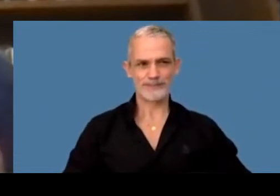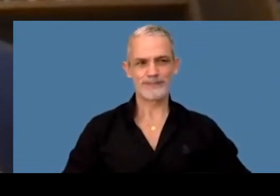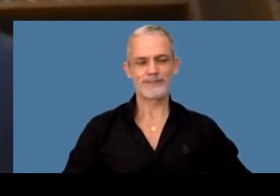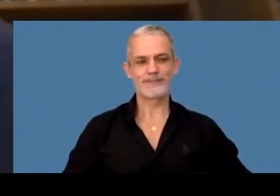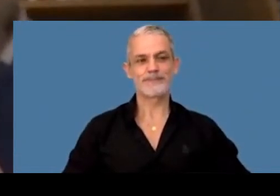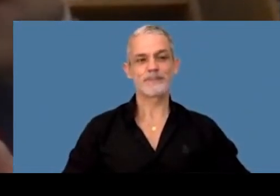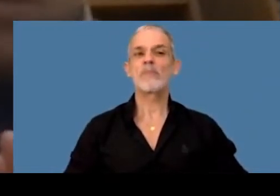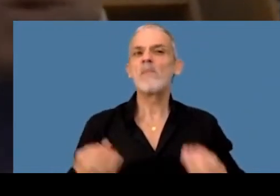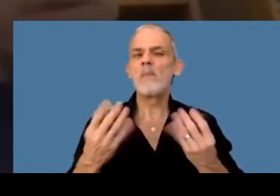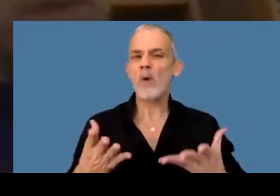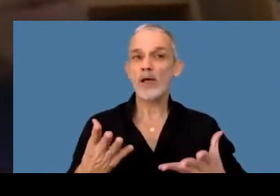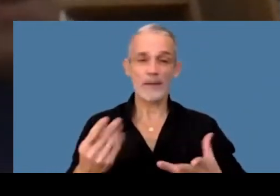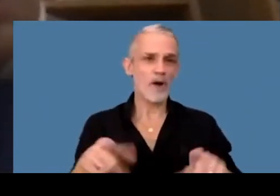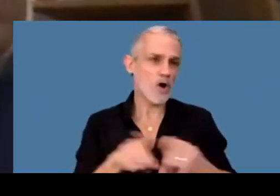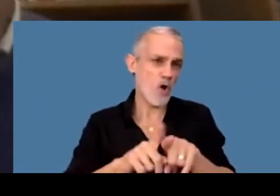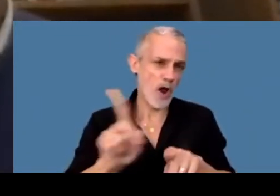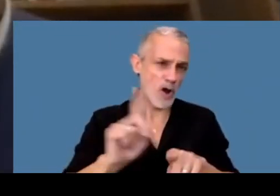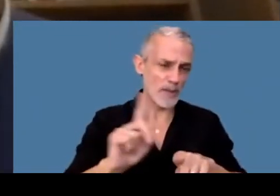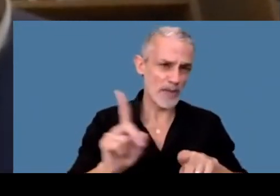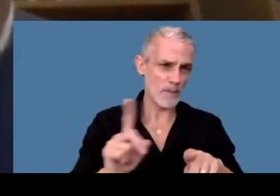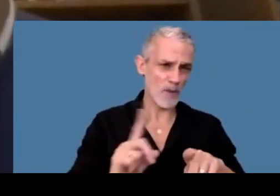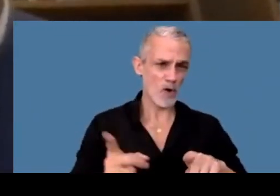¿Por qué? Porque no es lo mismo